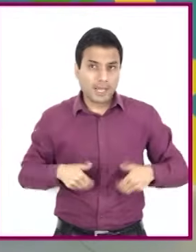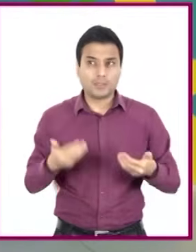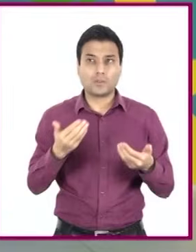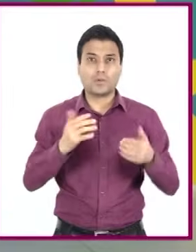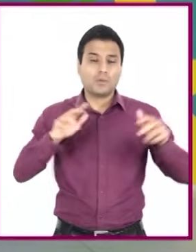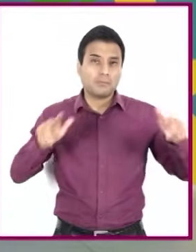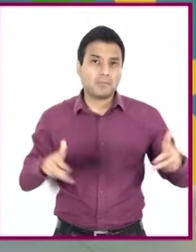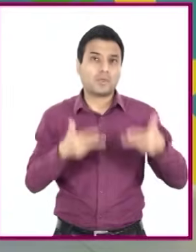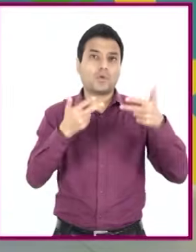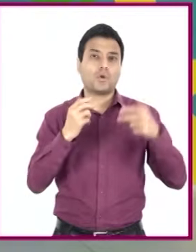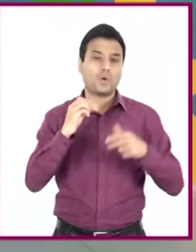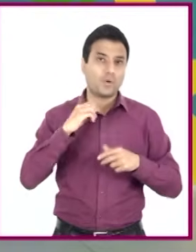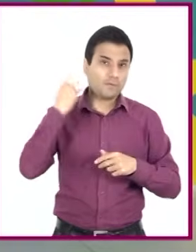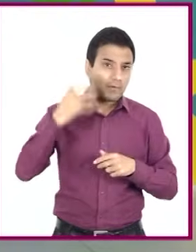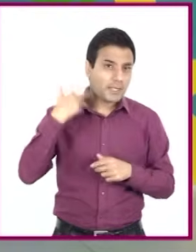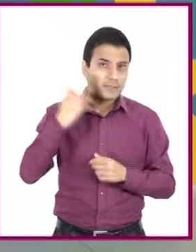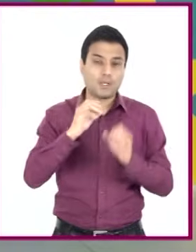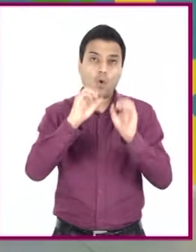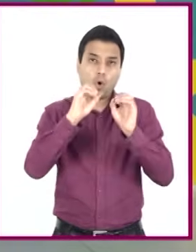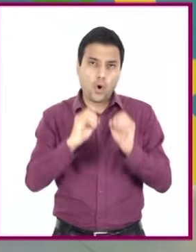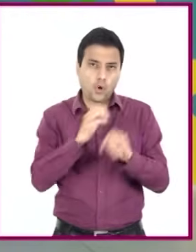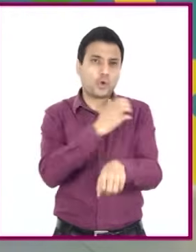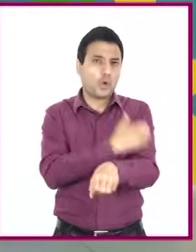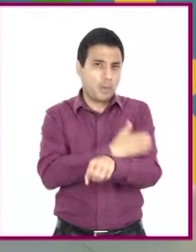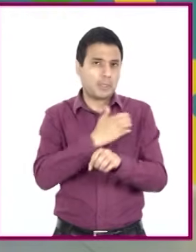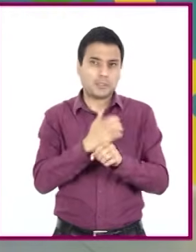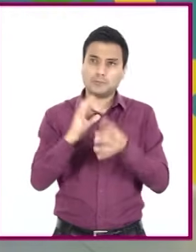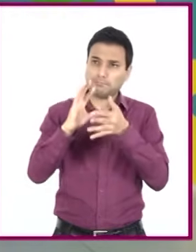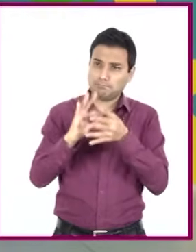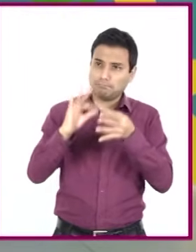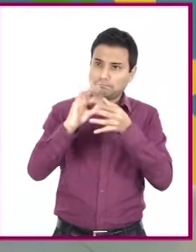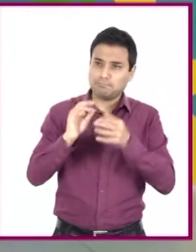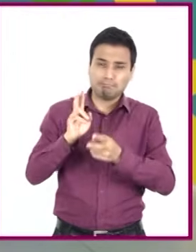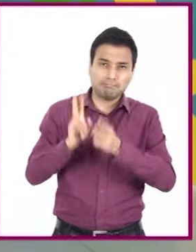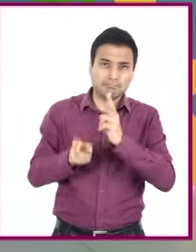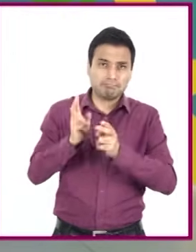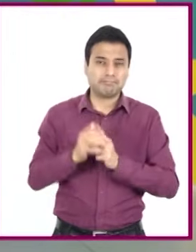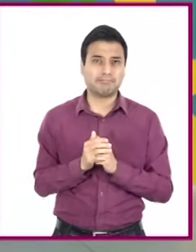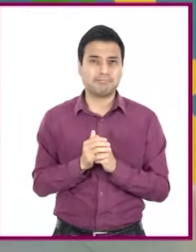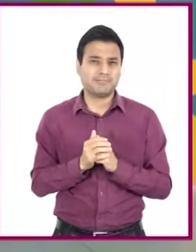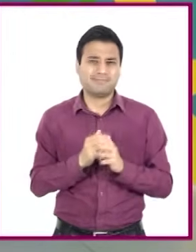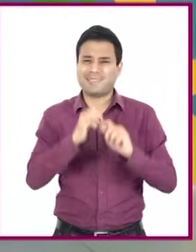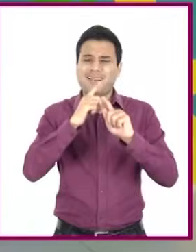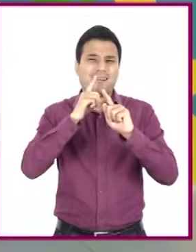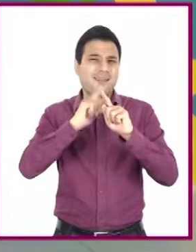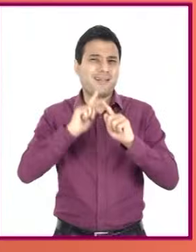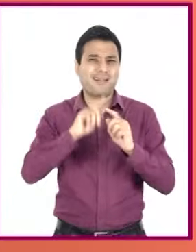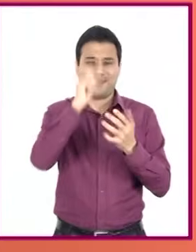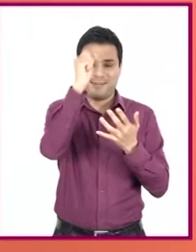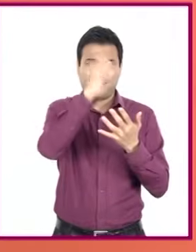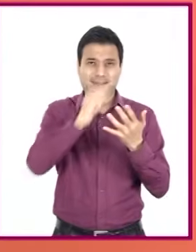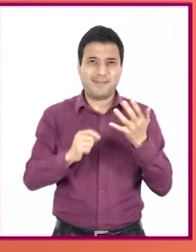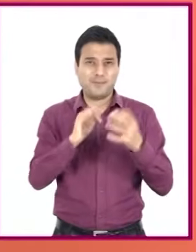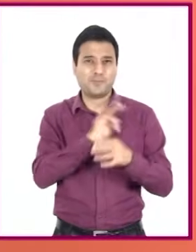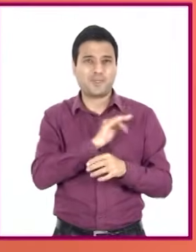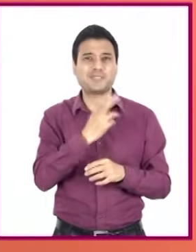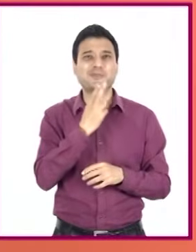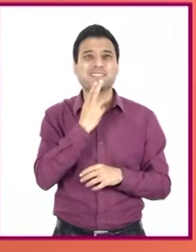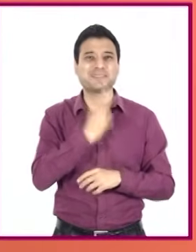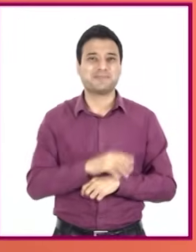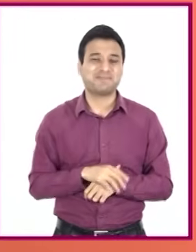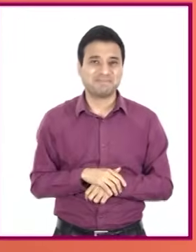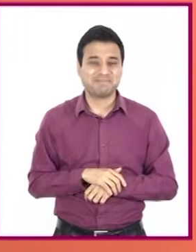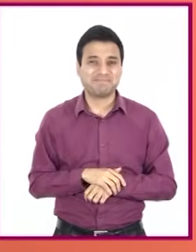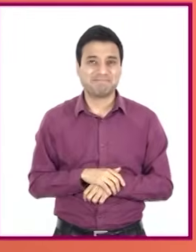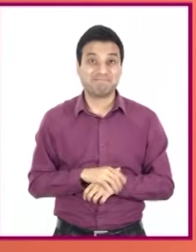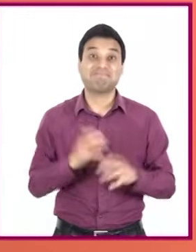videoconferencias o compartirlo con tus compañeras y compañeros por los medios que tengan disponibles.